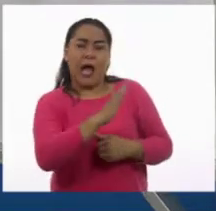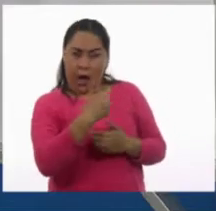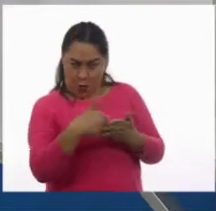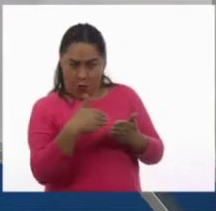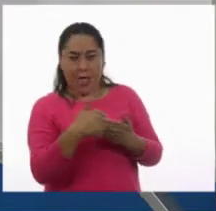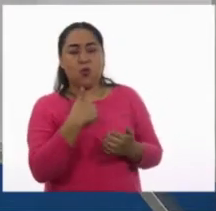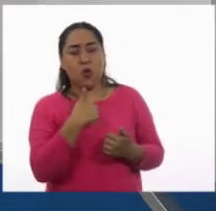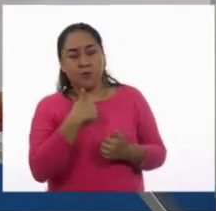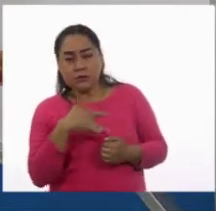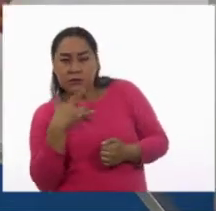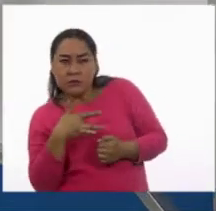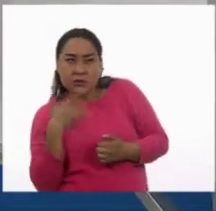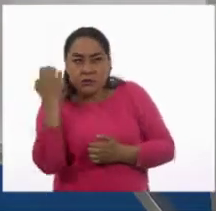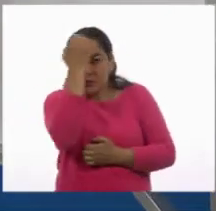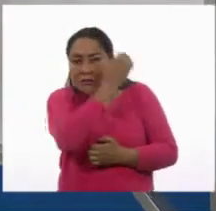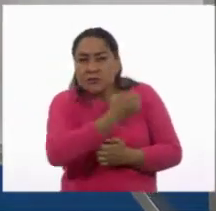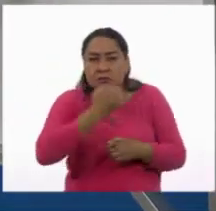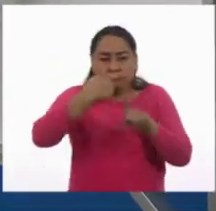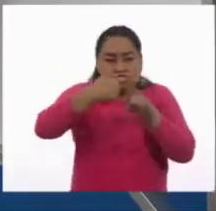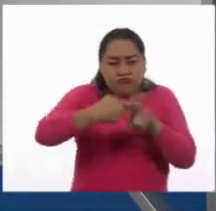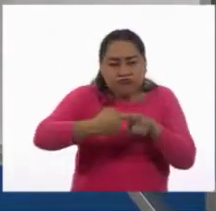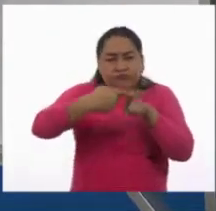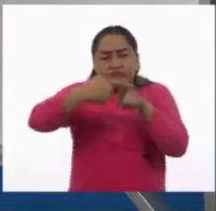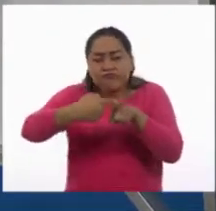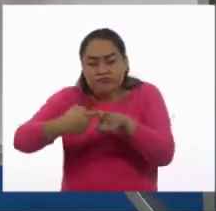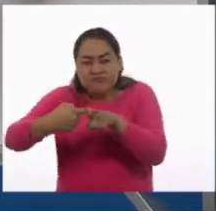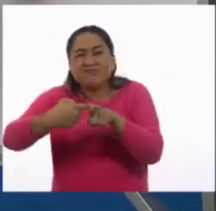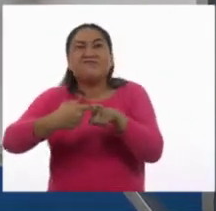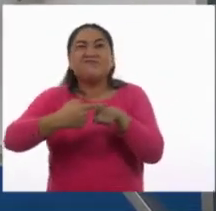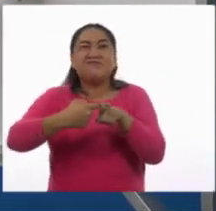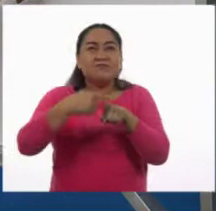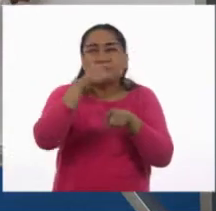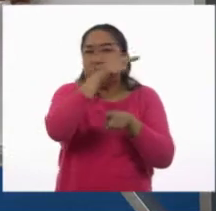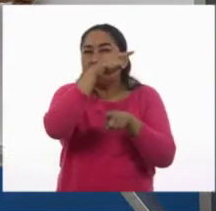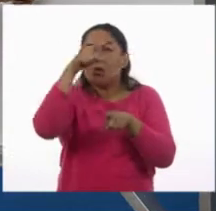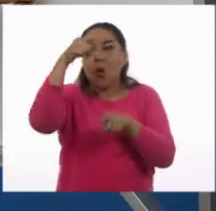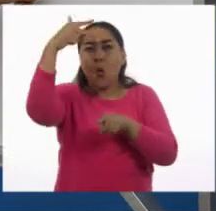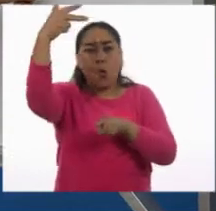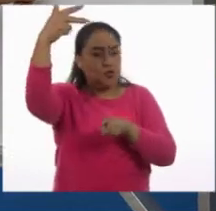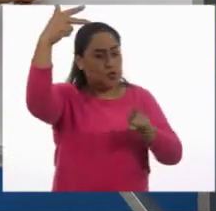una navecita en el 8I.